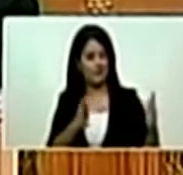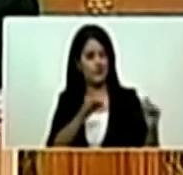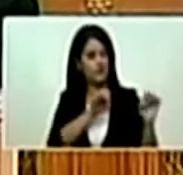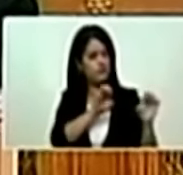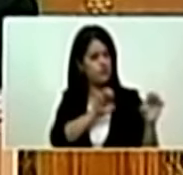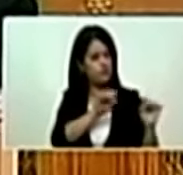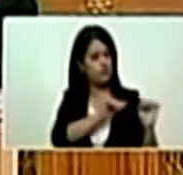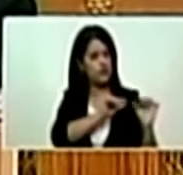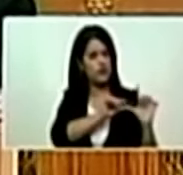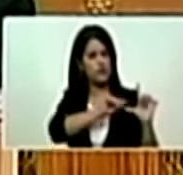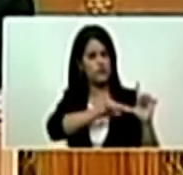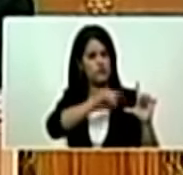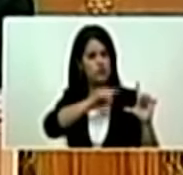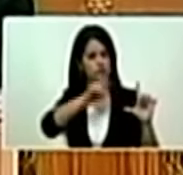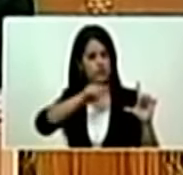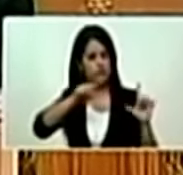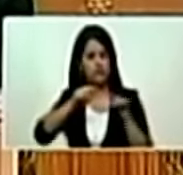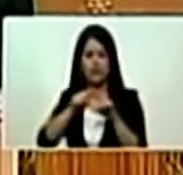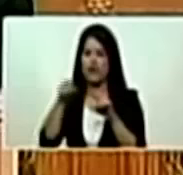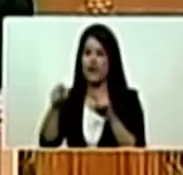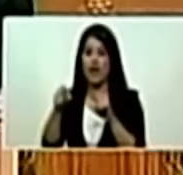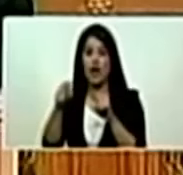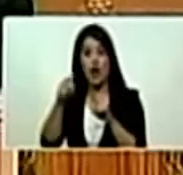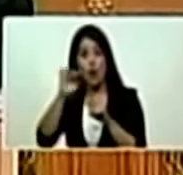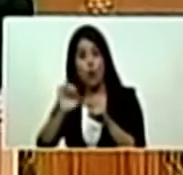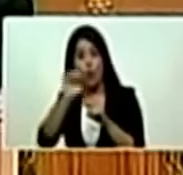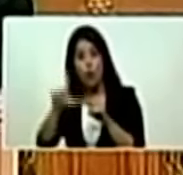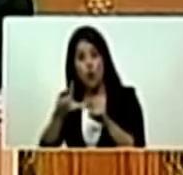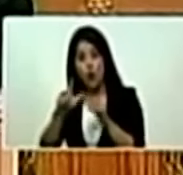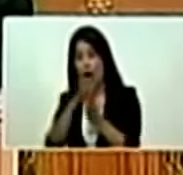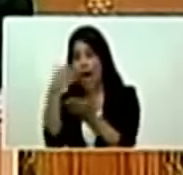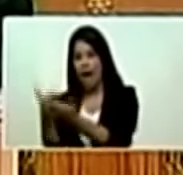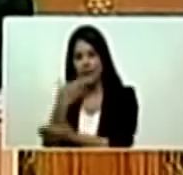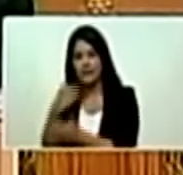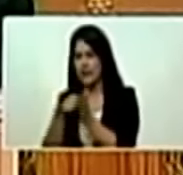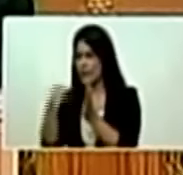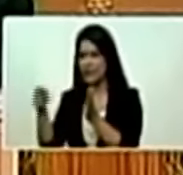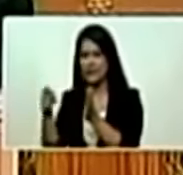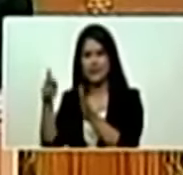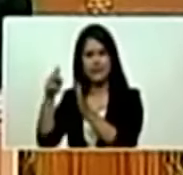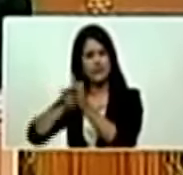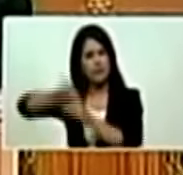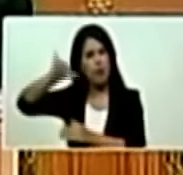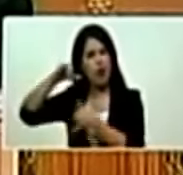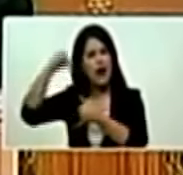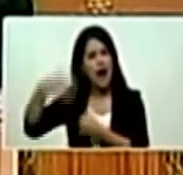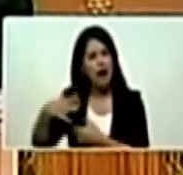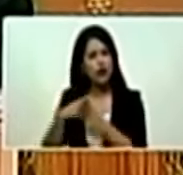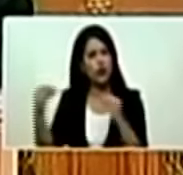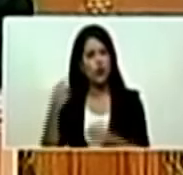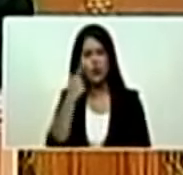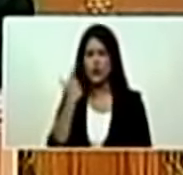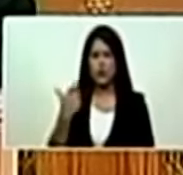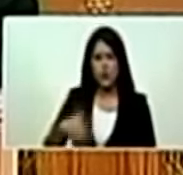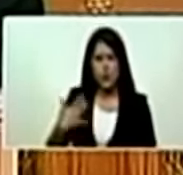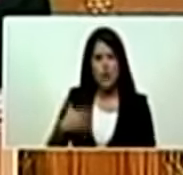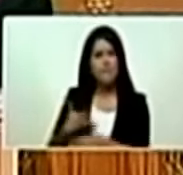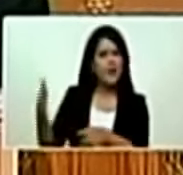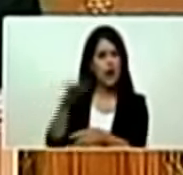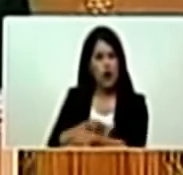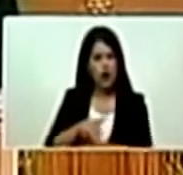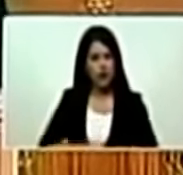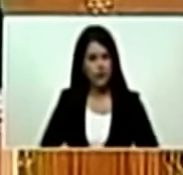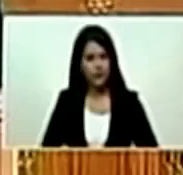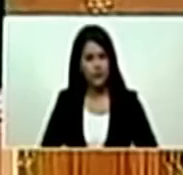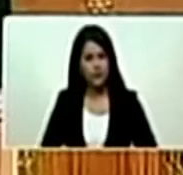etcétera, etcétera. Bueno, así las cosas, falta de información, la comisión desde hoy mismo está procediendo